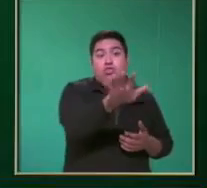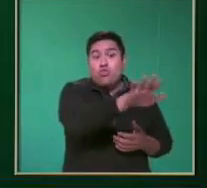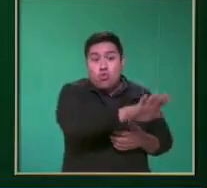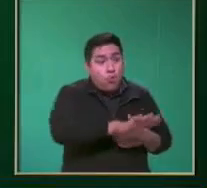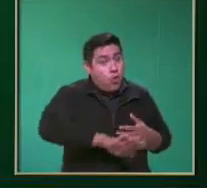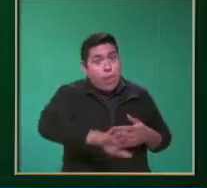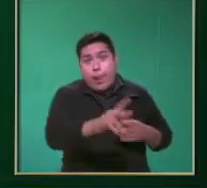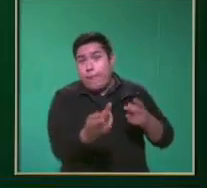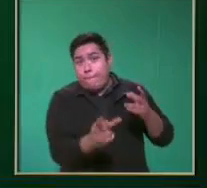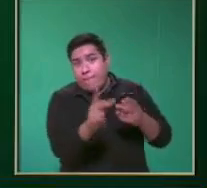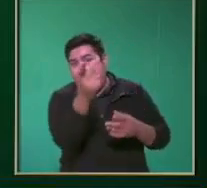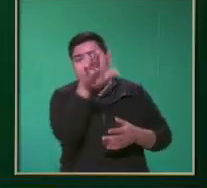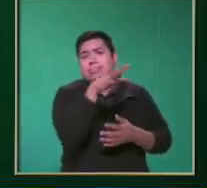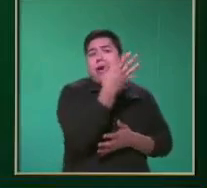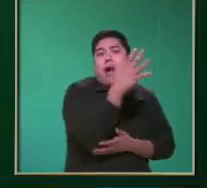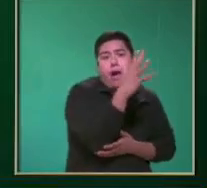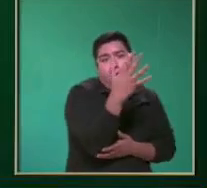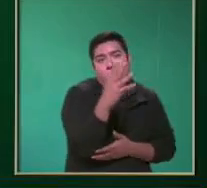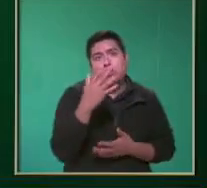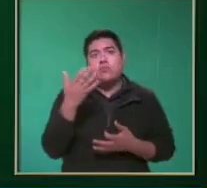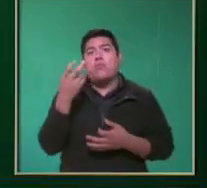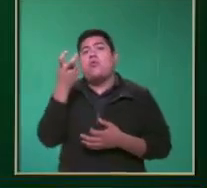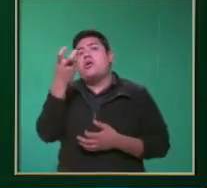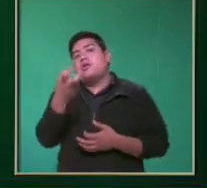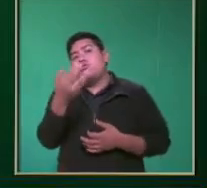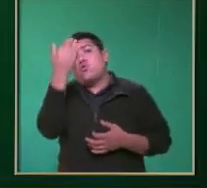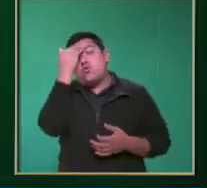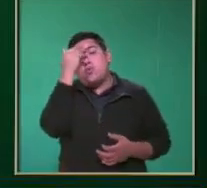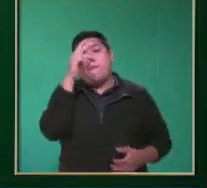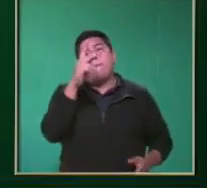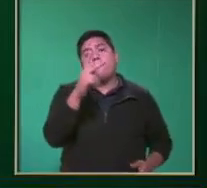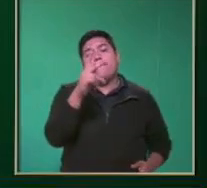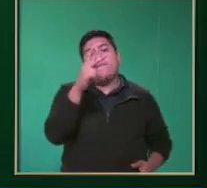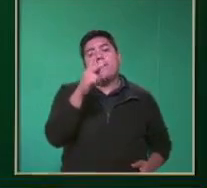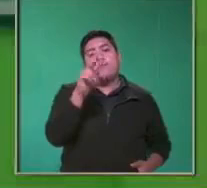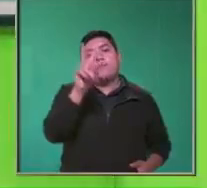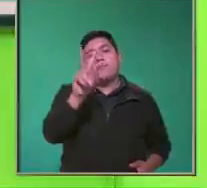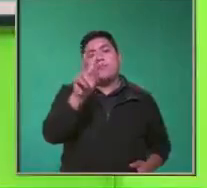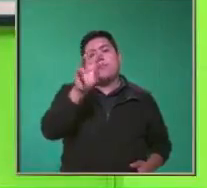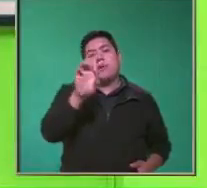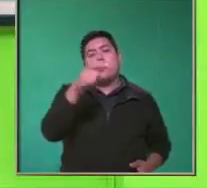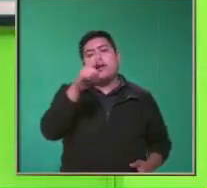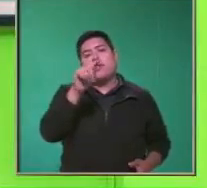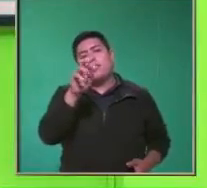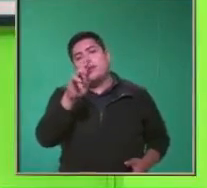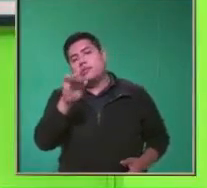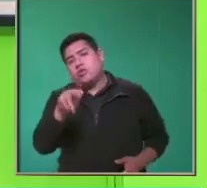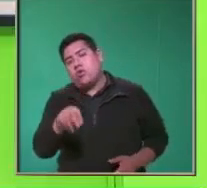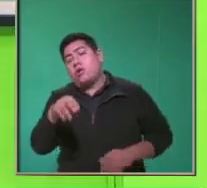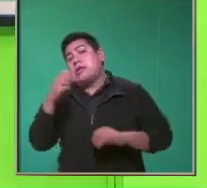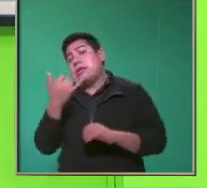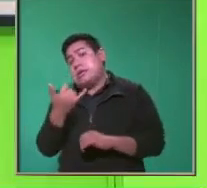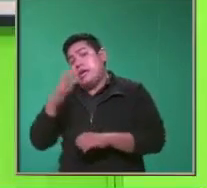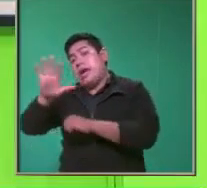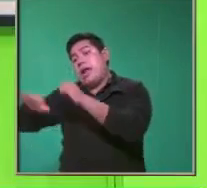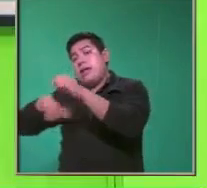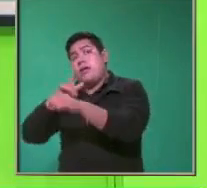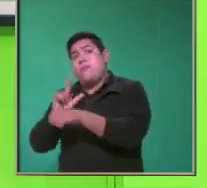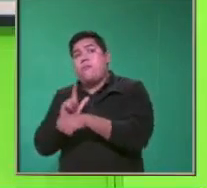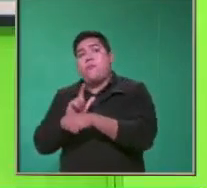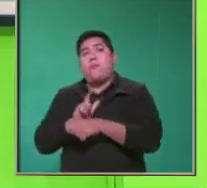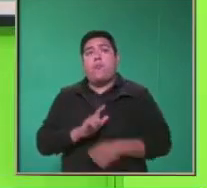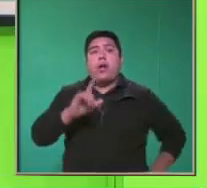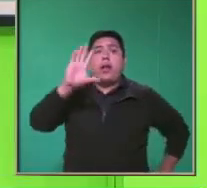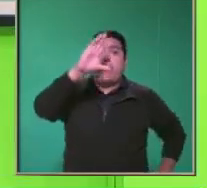conjunto. Por eso decimos vegetación y decimos animales o fauna en este caso. ¿De acuerdo? Esta fotografía te